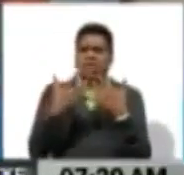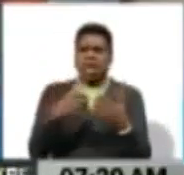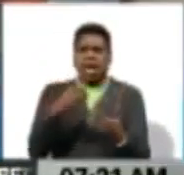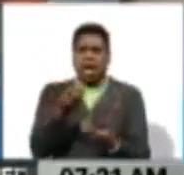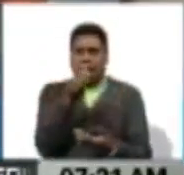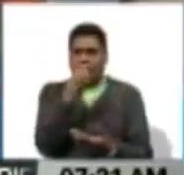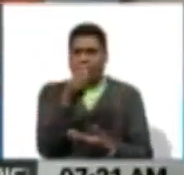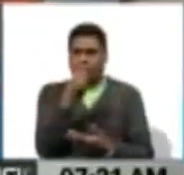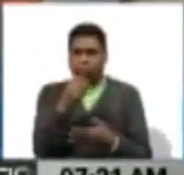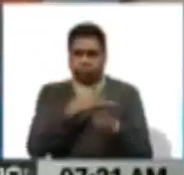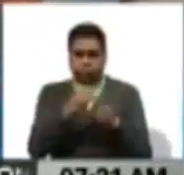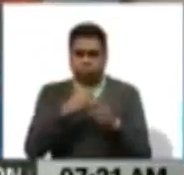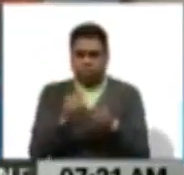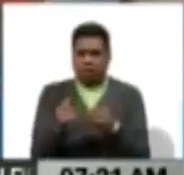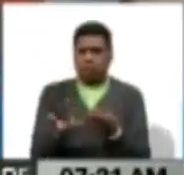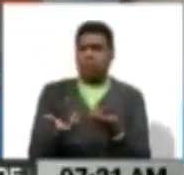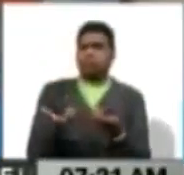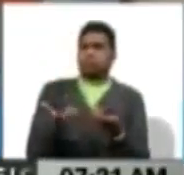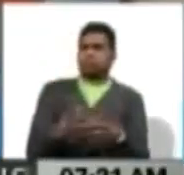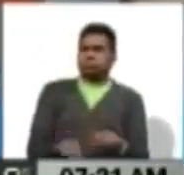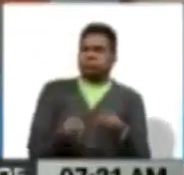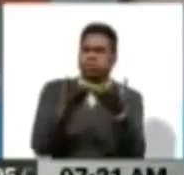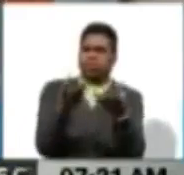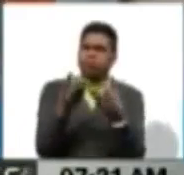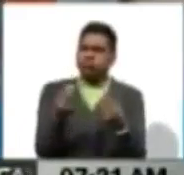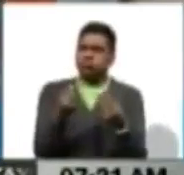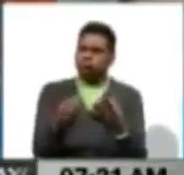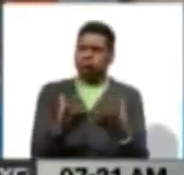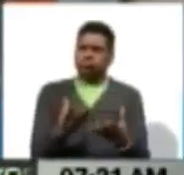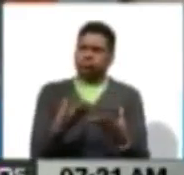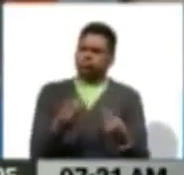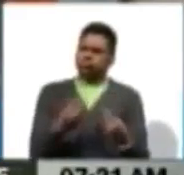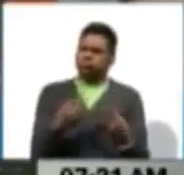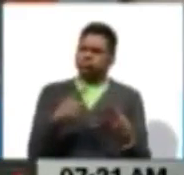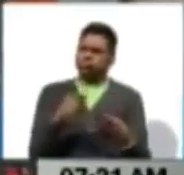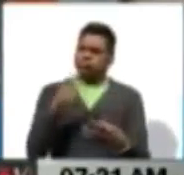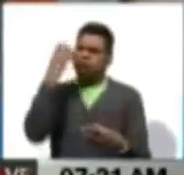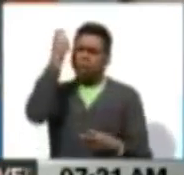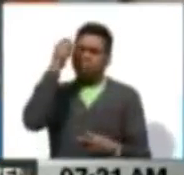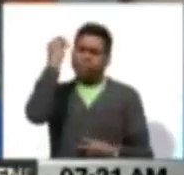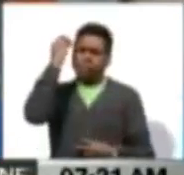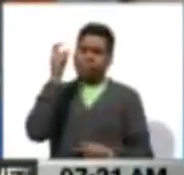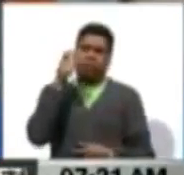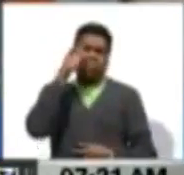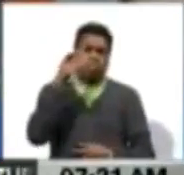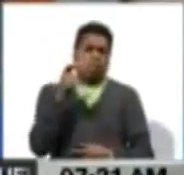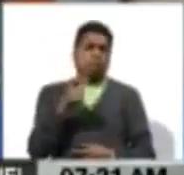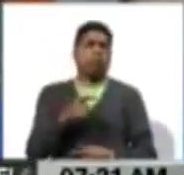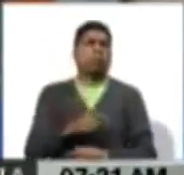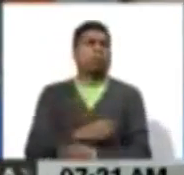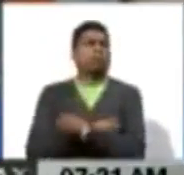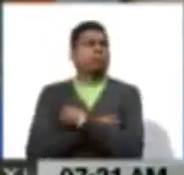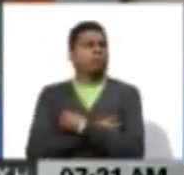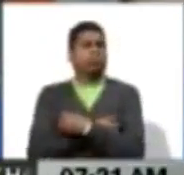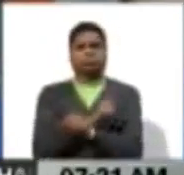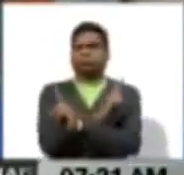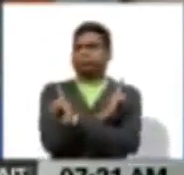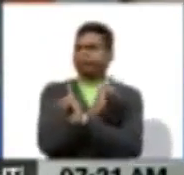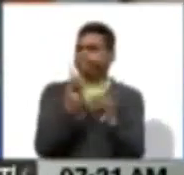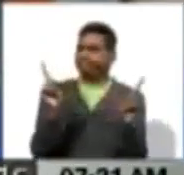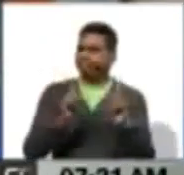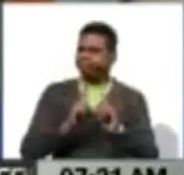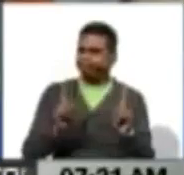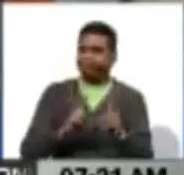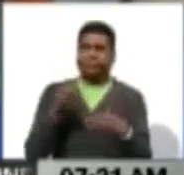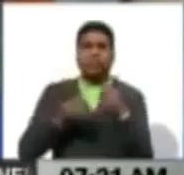que empresas Polar son los que surten los productos al pueblo. Pero hablando de los alimentos por un lado, pero por el otro, la producción más interesante de ellos,